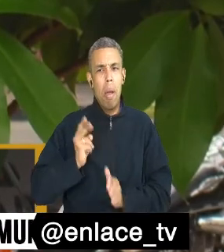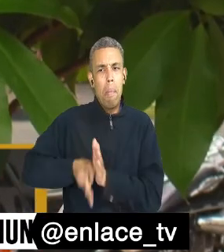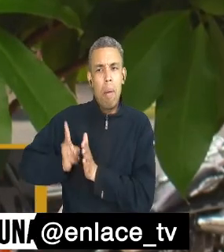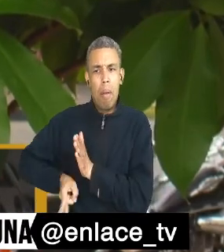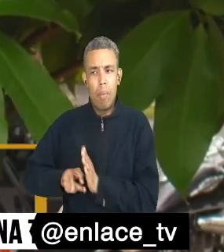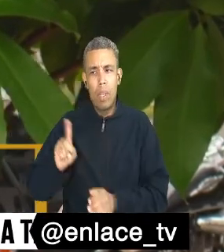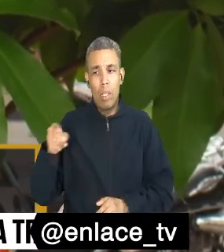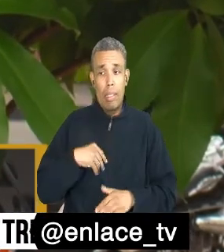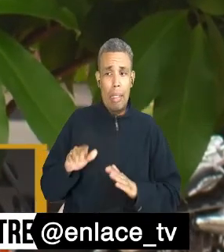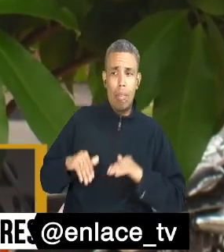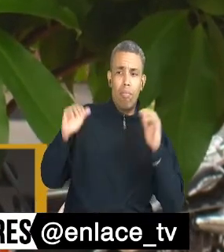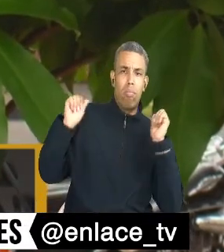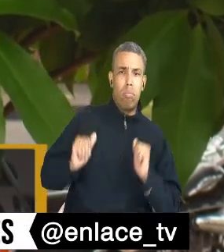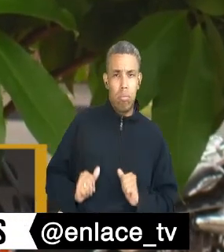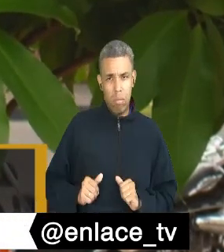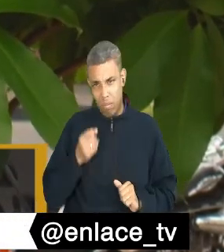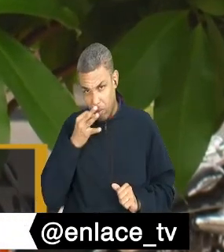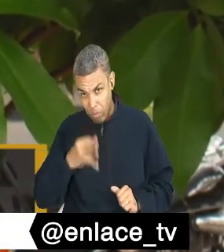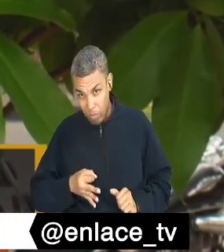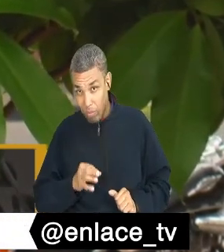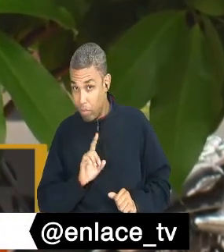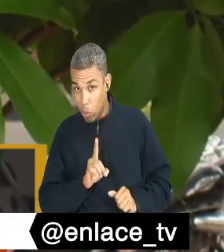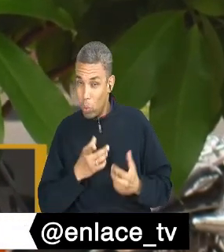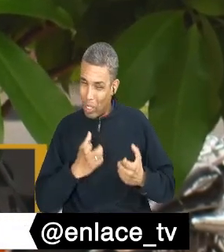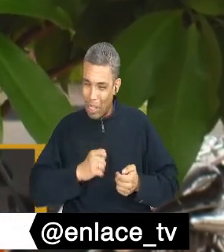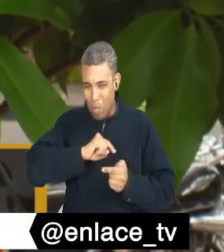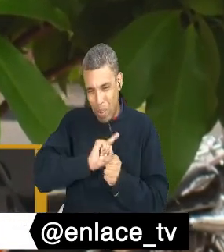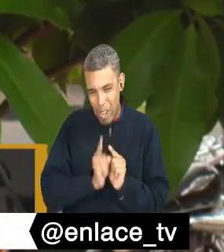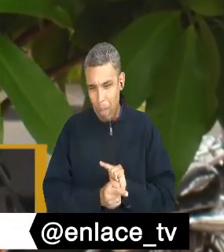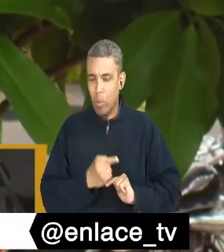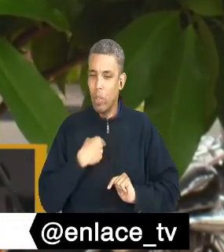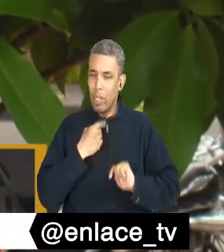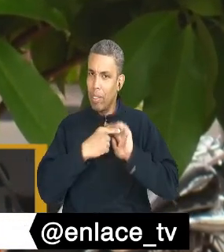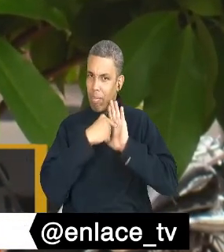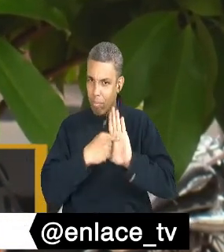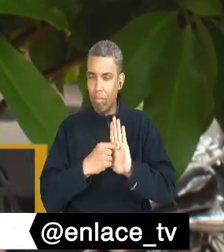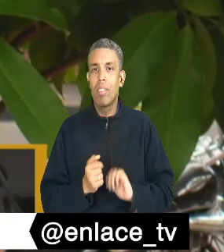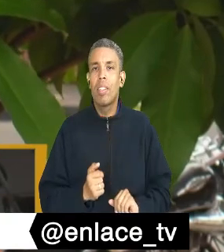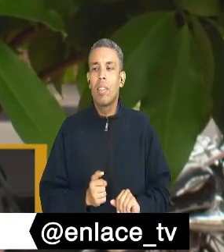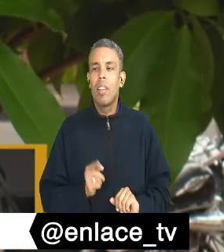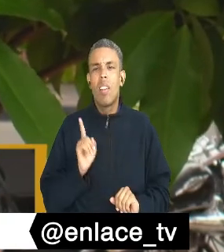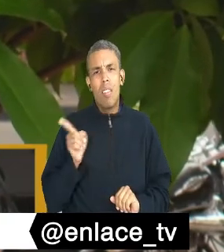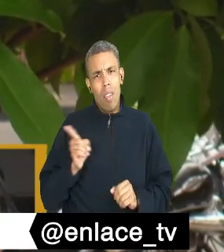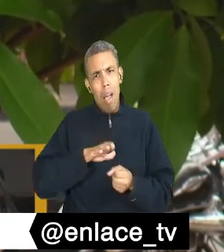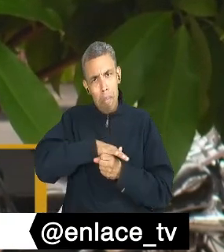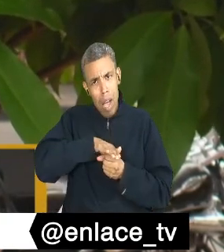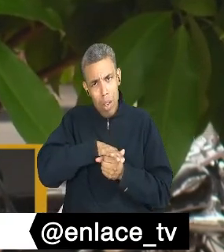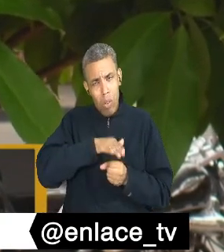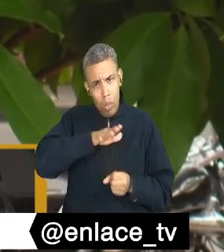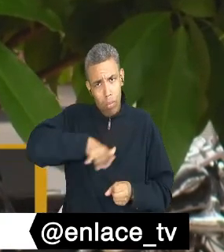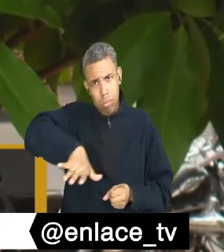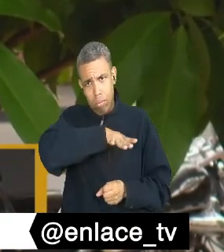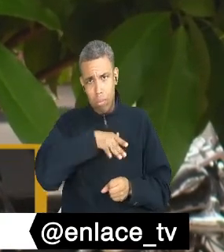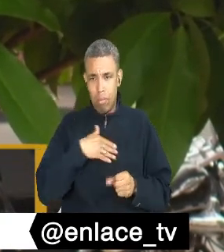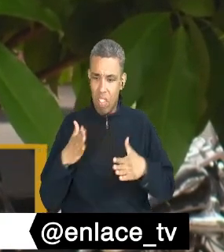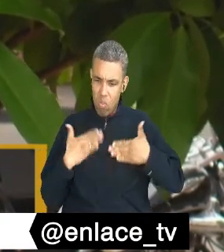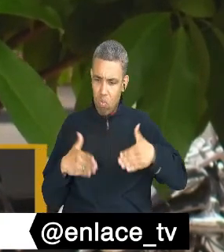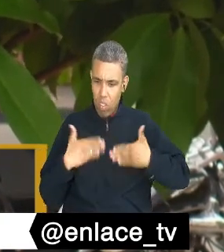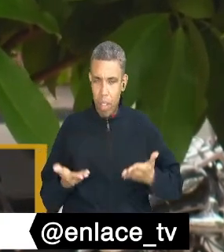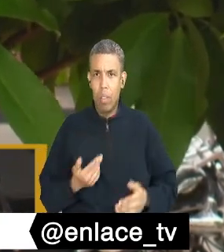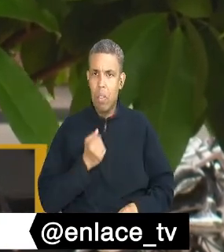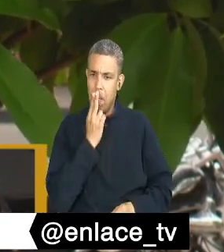allá es de que también es un barrio alegre que está dispuesto a tener sentido de pertenencia por